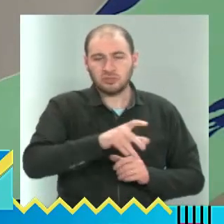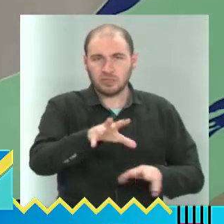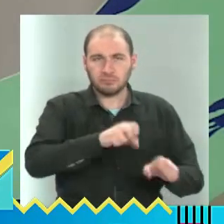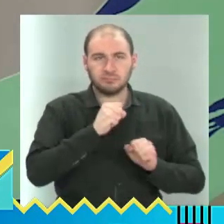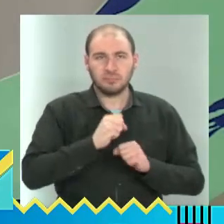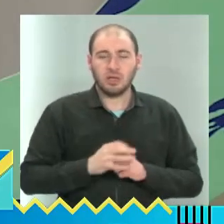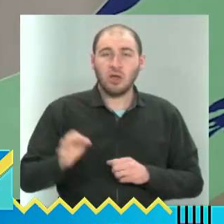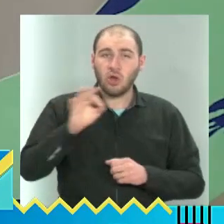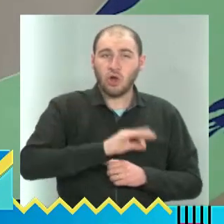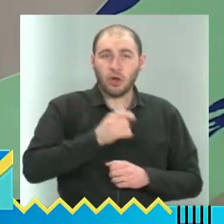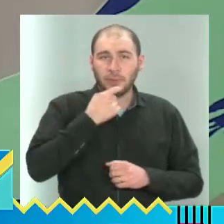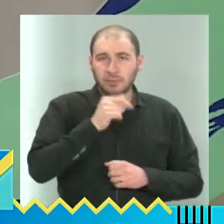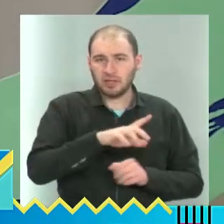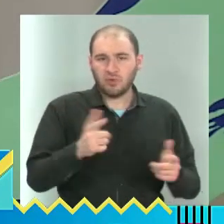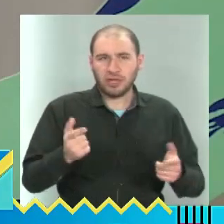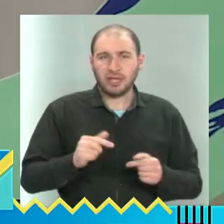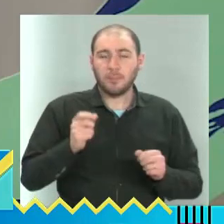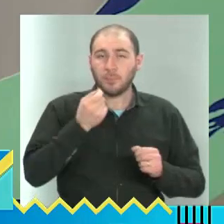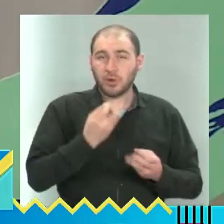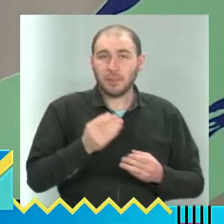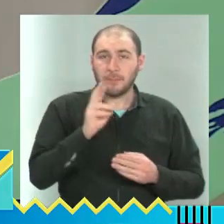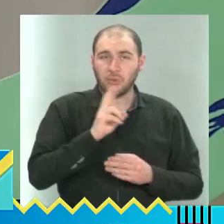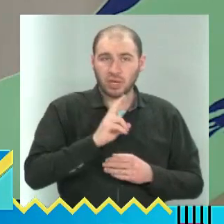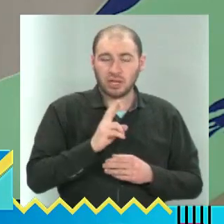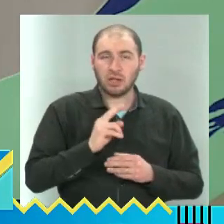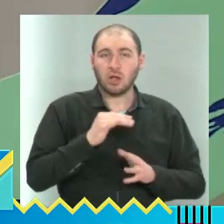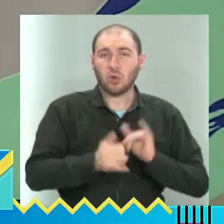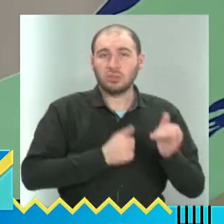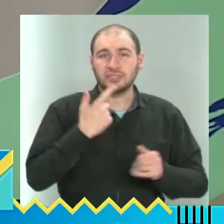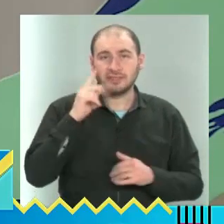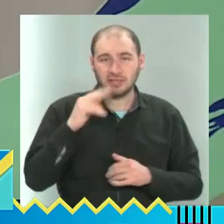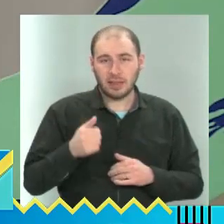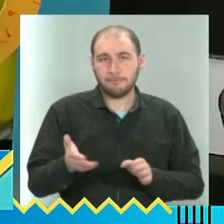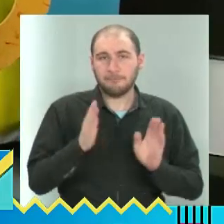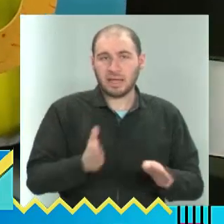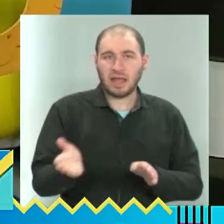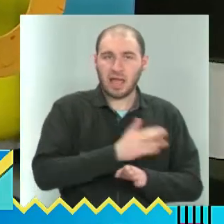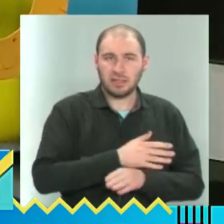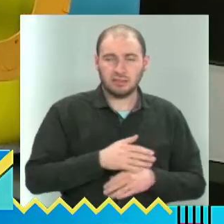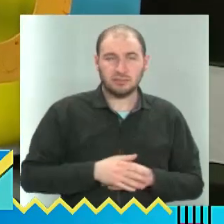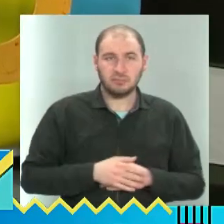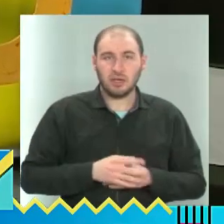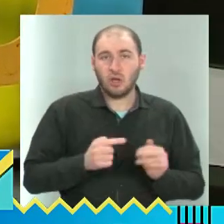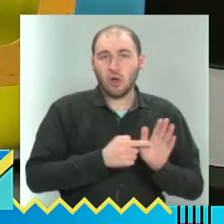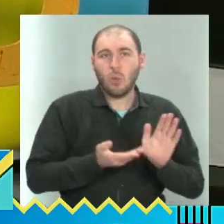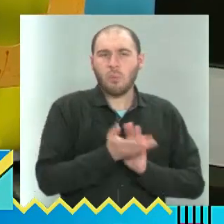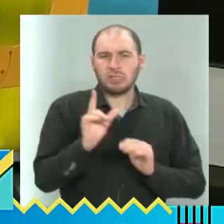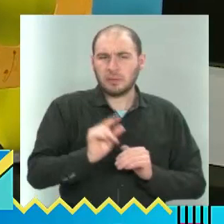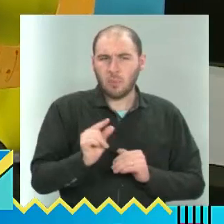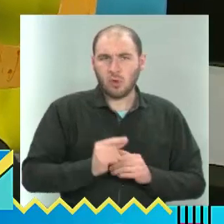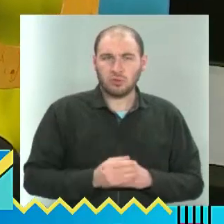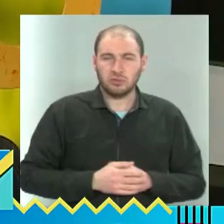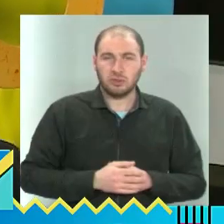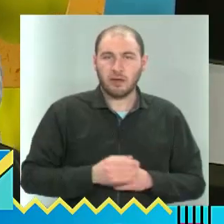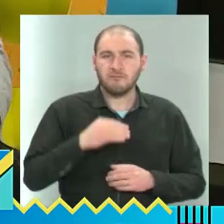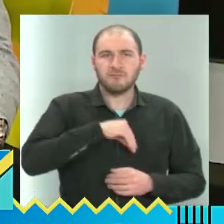personas, o que allí no estaba. Por esto de que la mujer, lo que dijo también Silvina en el bloque anterior, no se visibiliza muchas veces